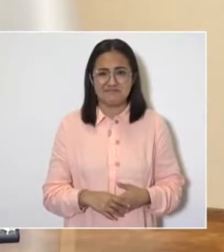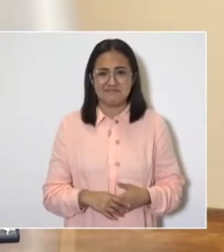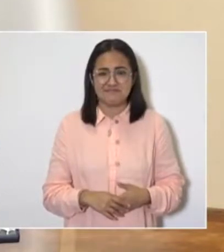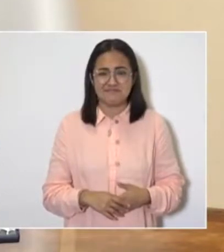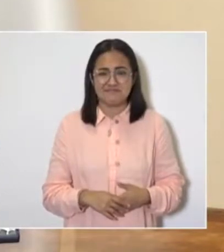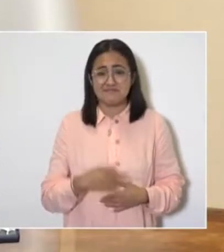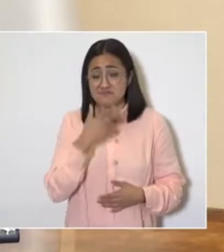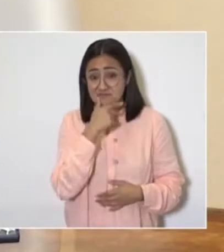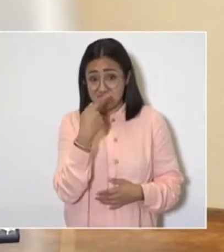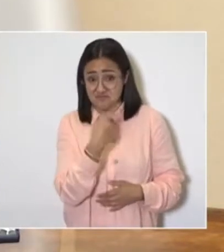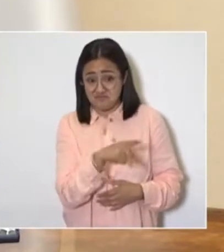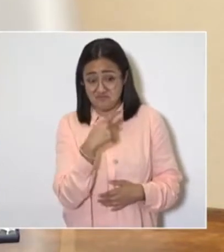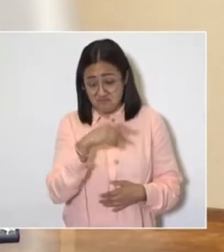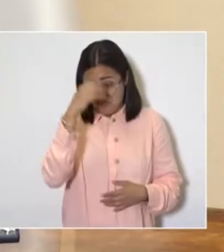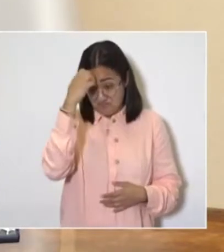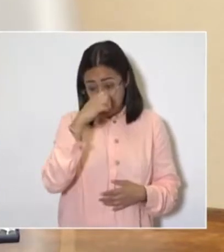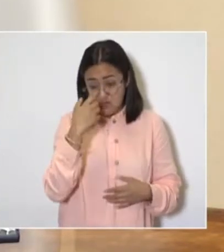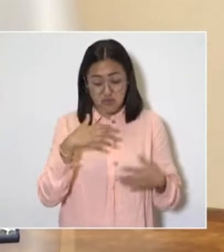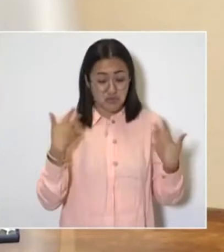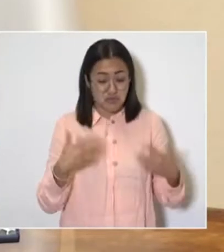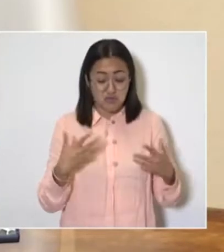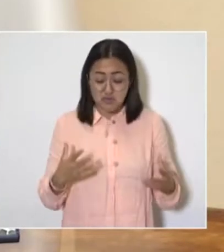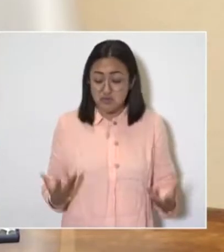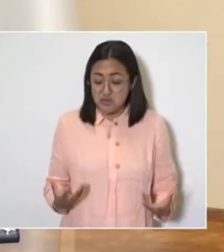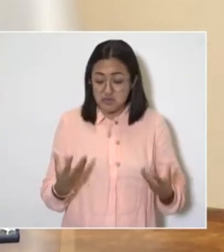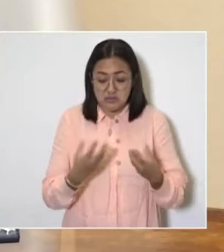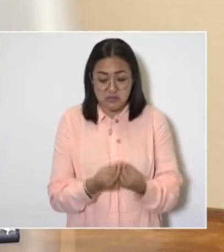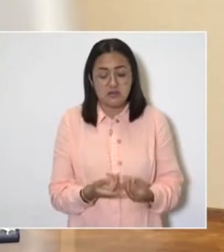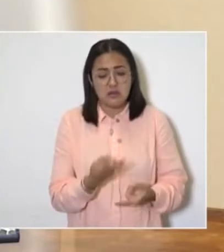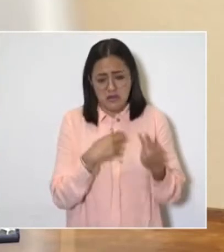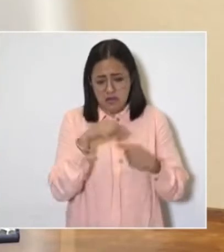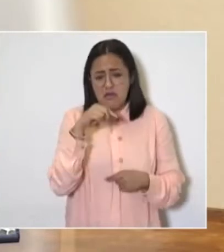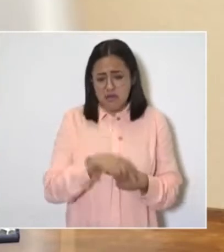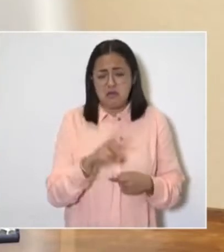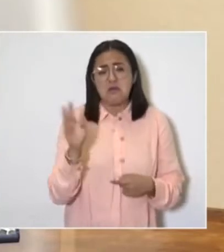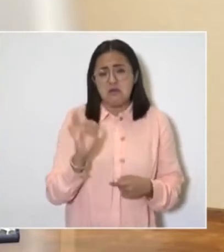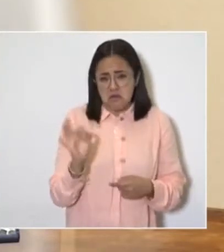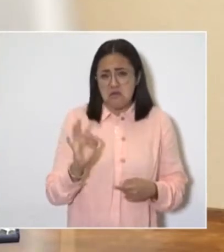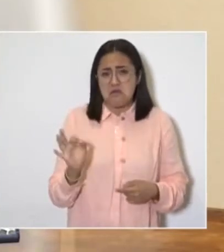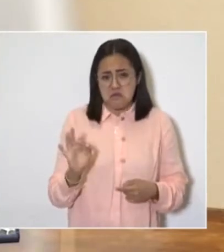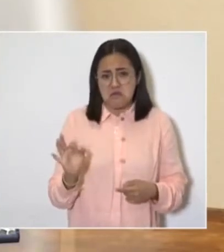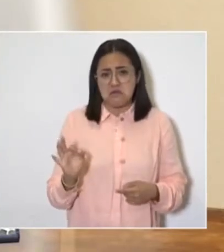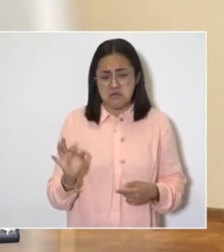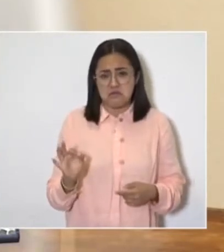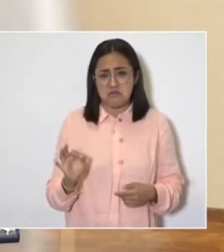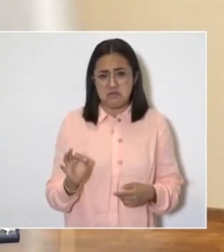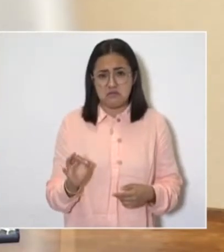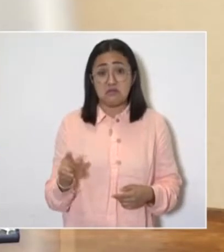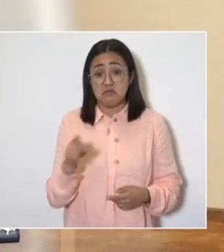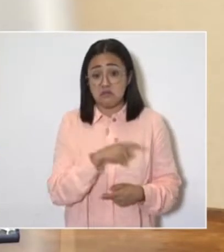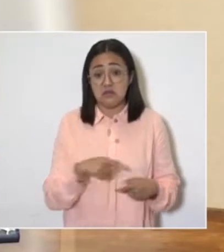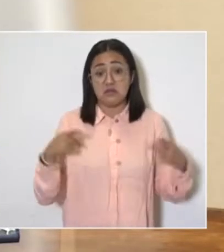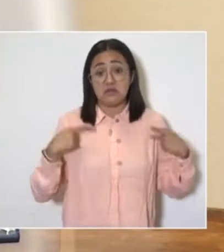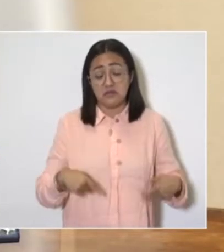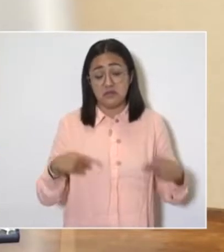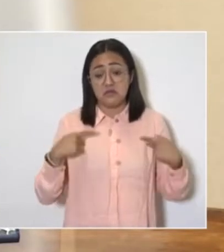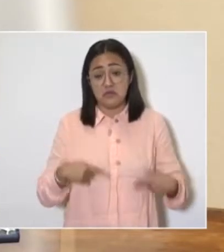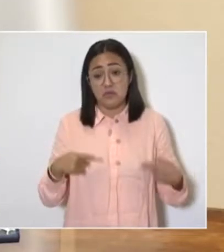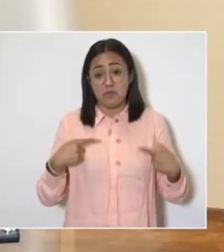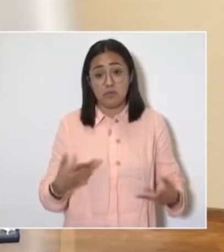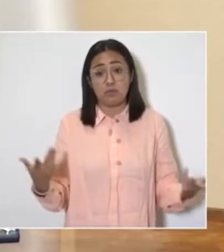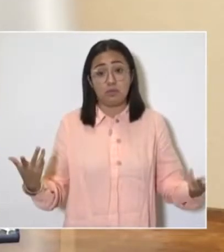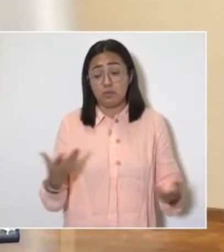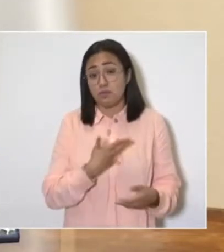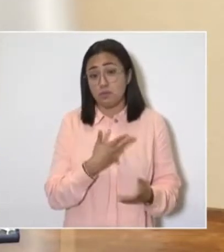Noroña, que es experto en crear unidad, que venga a provocar la unidad cuando el pueblo tenga